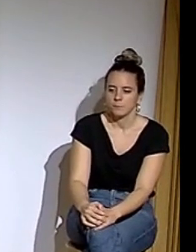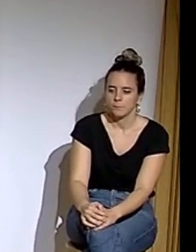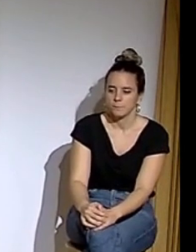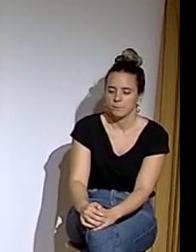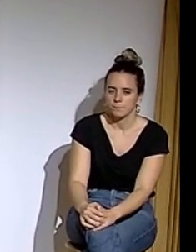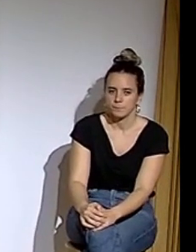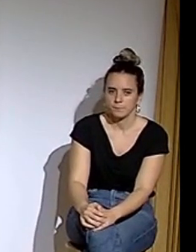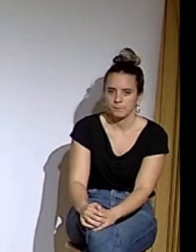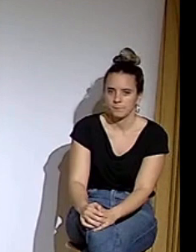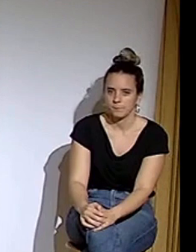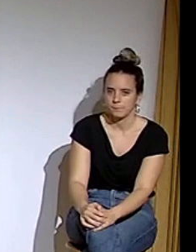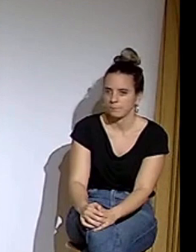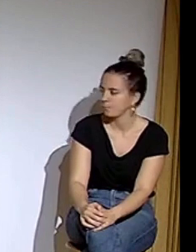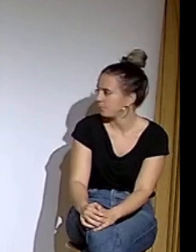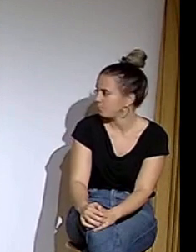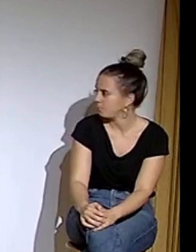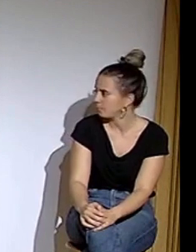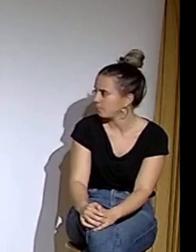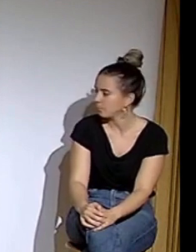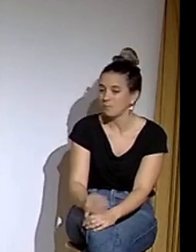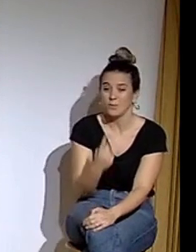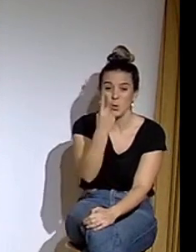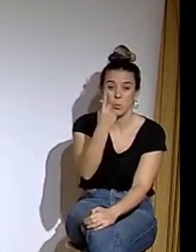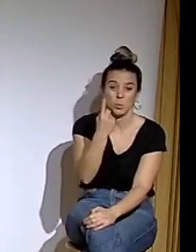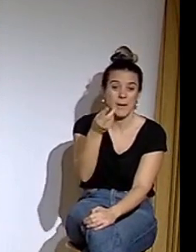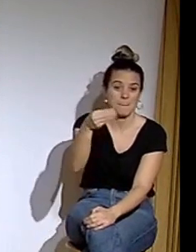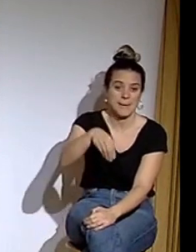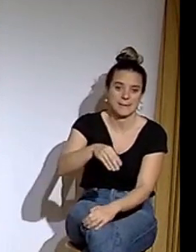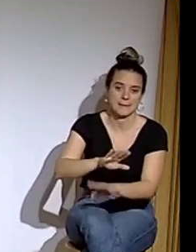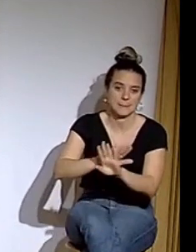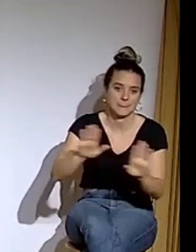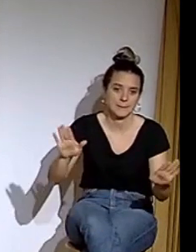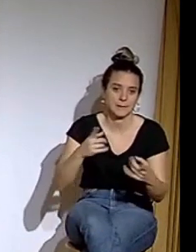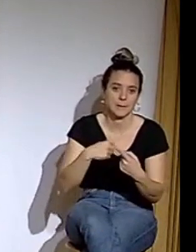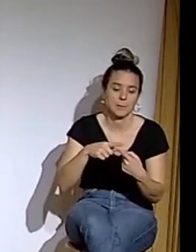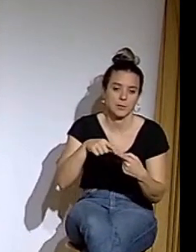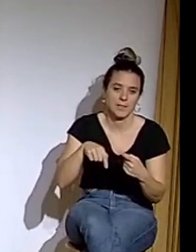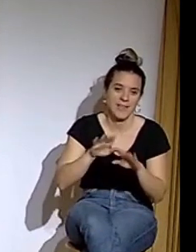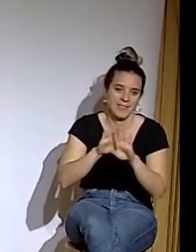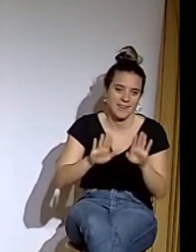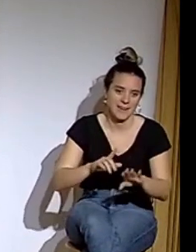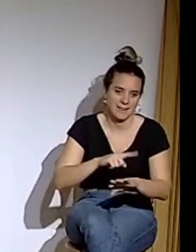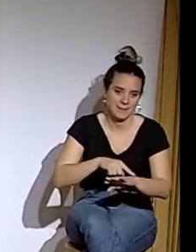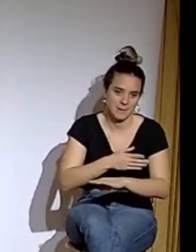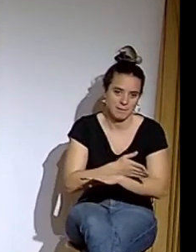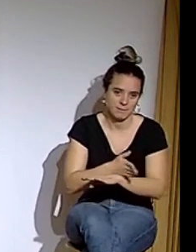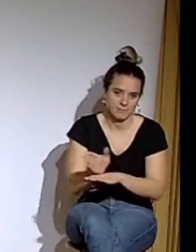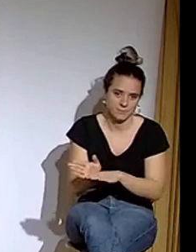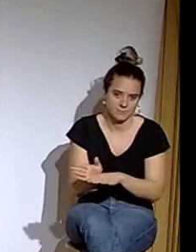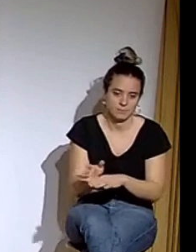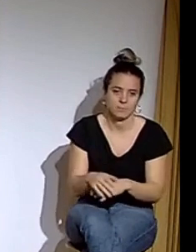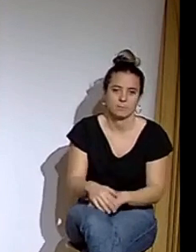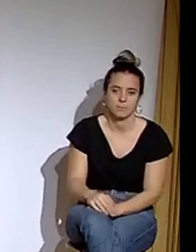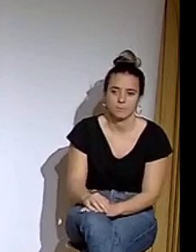Bueno ahí vale Una última pregunta porque tenemos que cerrar que ya estamos fuera de tiempo vale